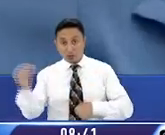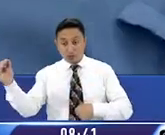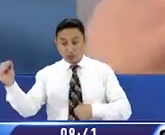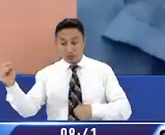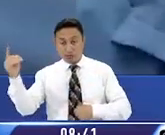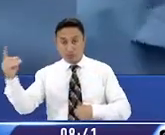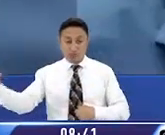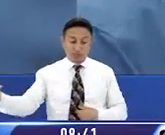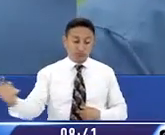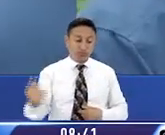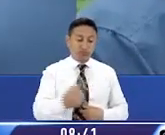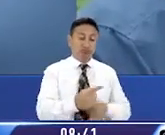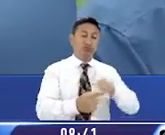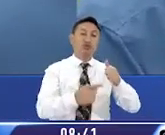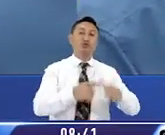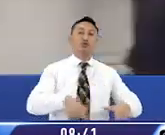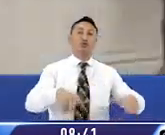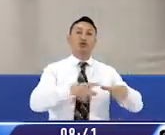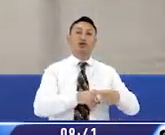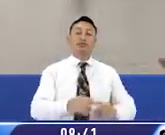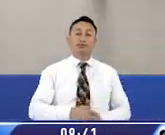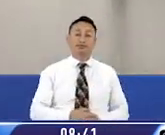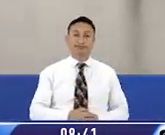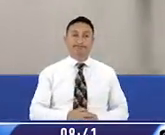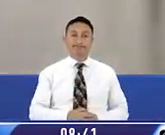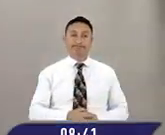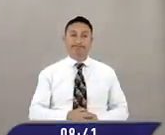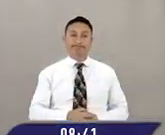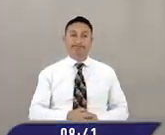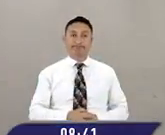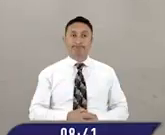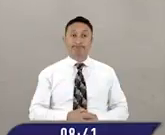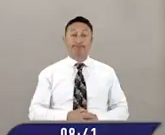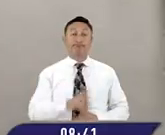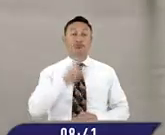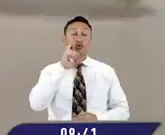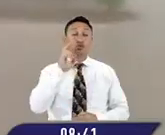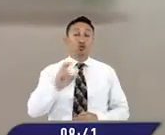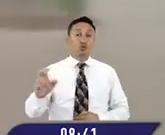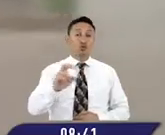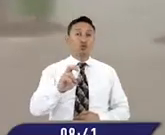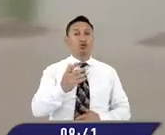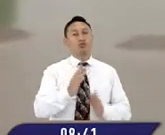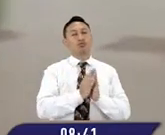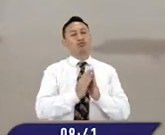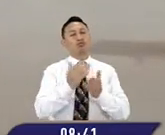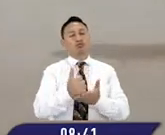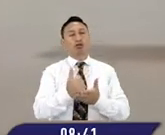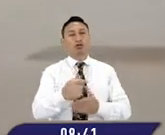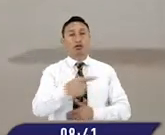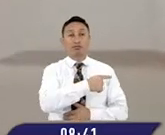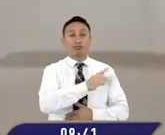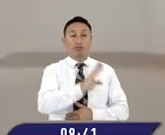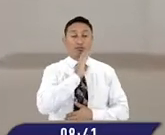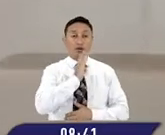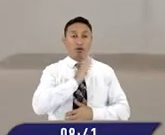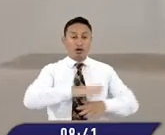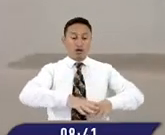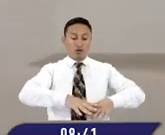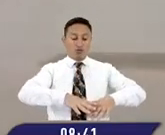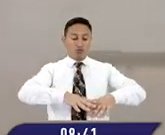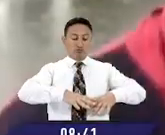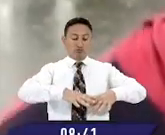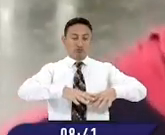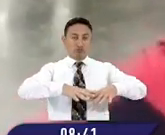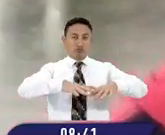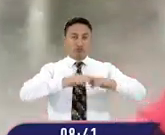la llevaron a Atahualpa. En la mañana, el sector turístico, vía redes sociales, pedía ayuda para drenar el agua que se acumulaba en la zona del malecón.